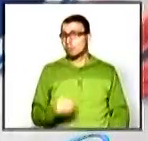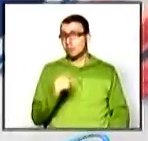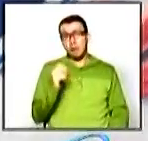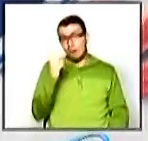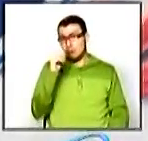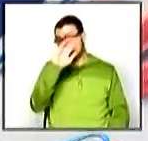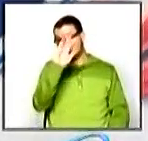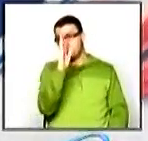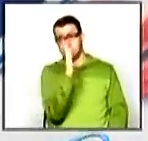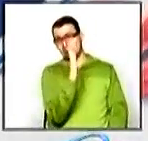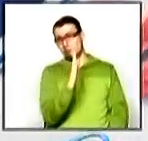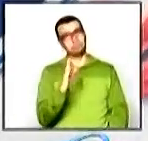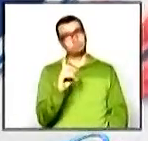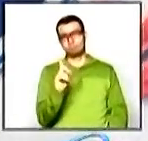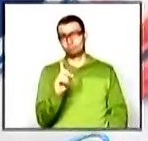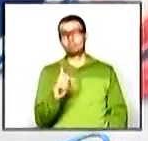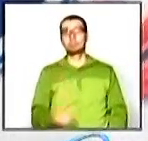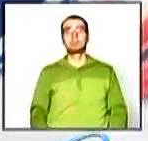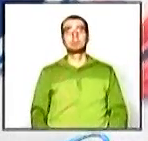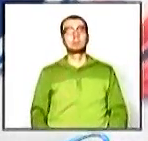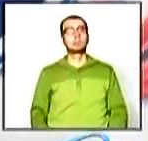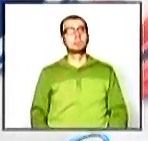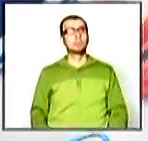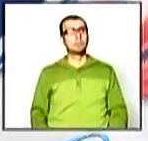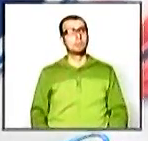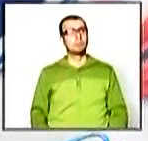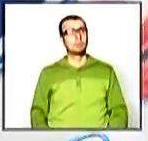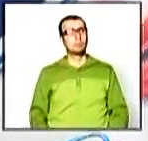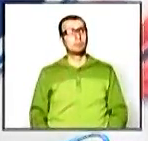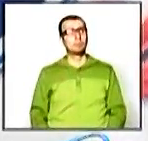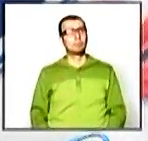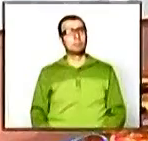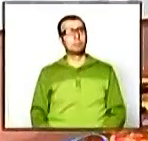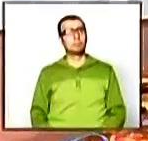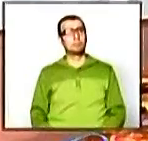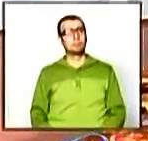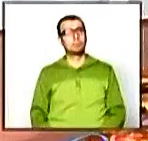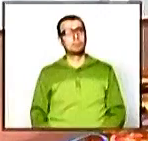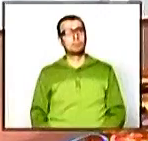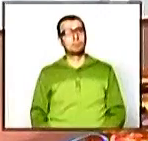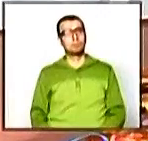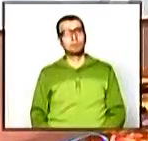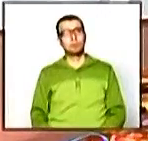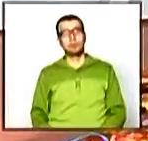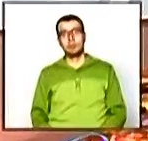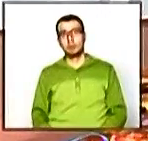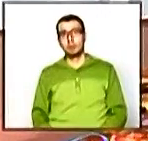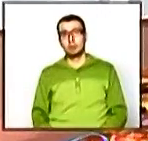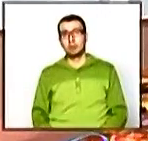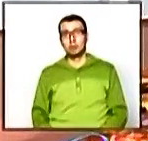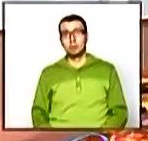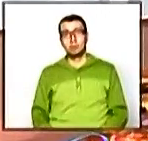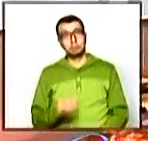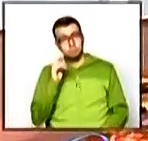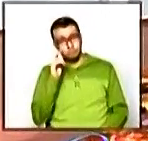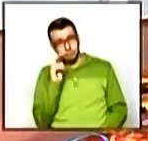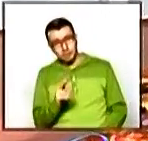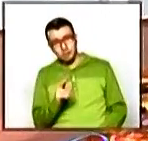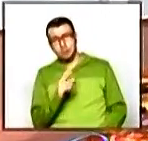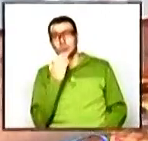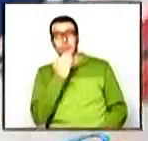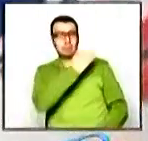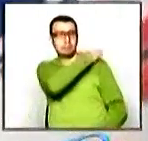a extender los brazos hacia arriba, perfecto. Cuando estiramos los brazos, los músculos de la espalda se extienden y nos permiten ver la